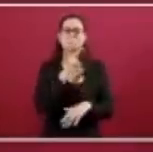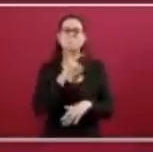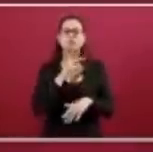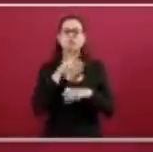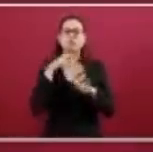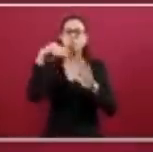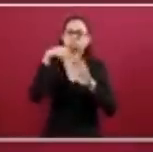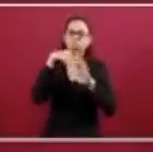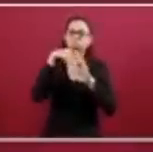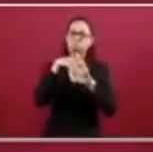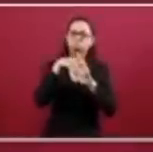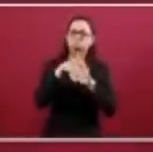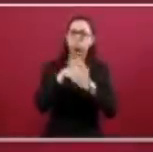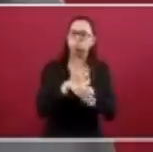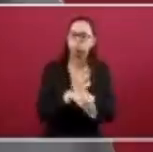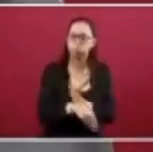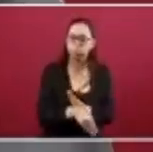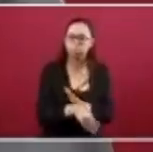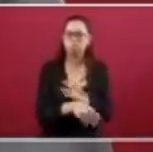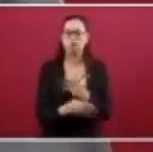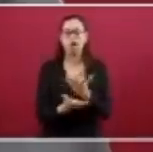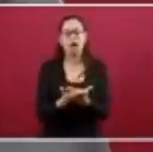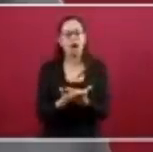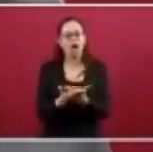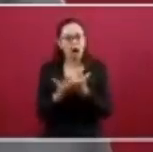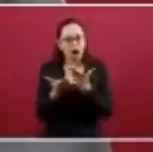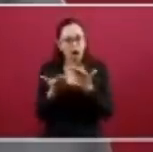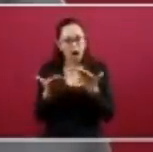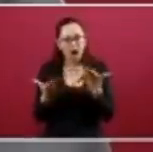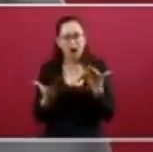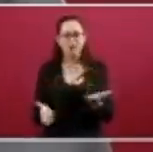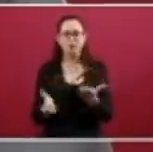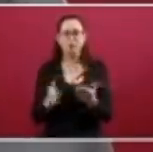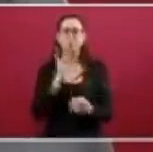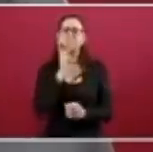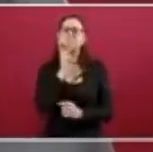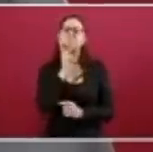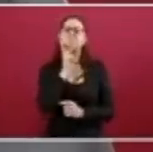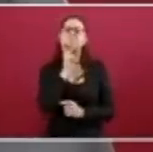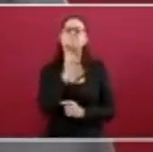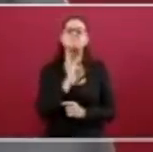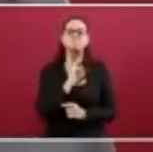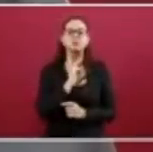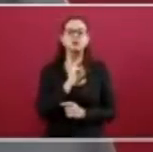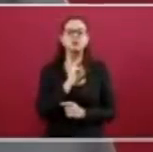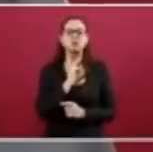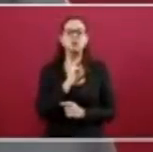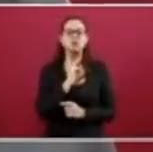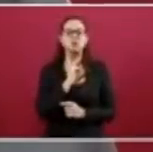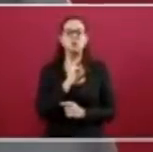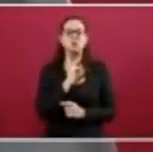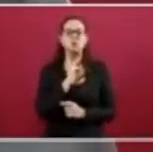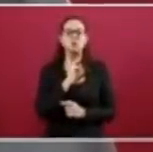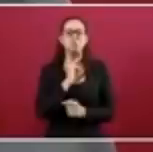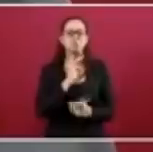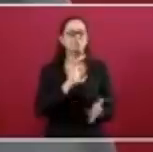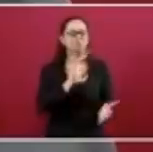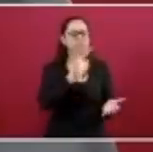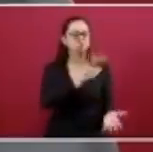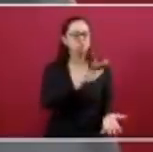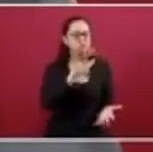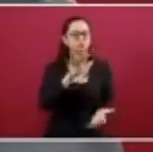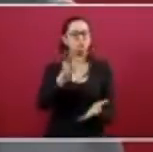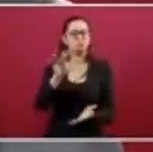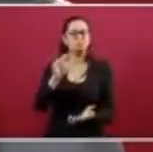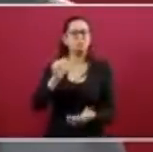grado de que ahora estamos produciendo petróleo como se hacía